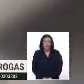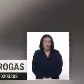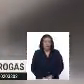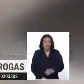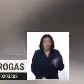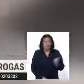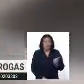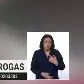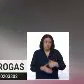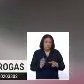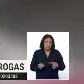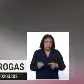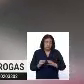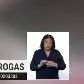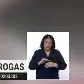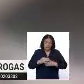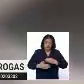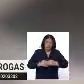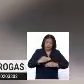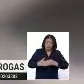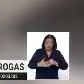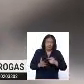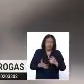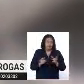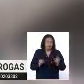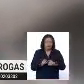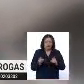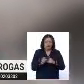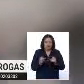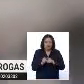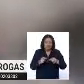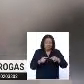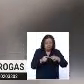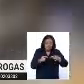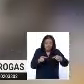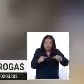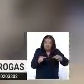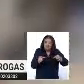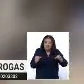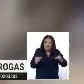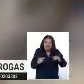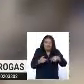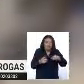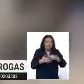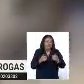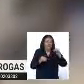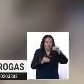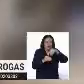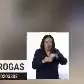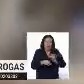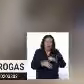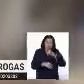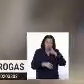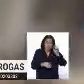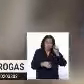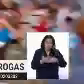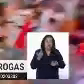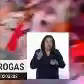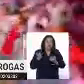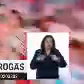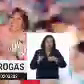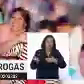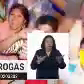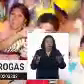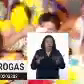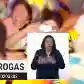envuelto en aluminio camuflada como si fuera una chocoteja pero rellena de droga así vendían su ilegal mercadería por Delivery